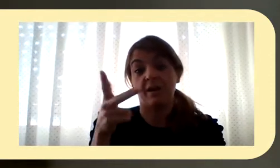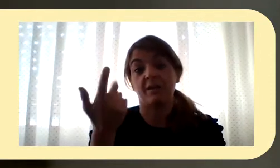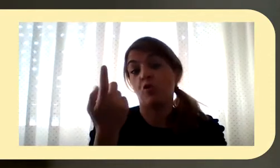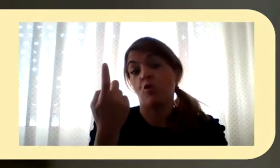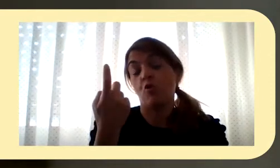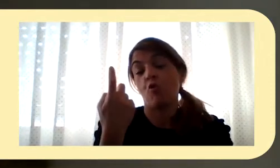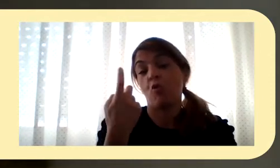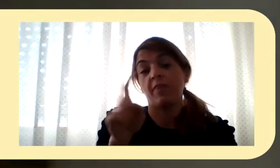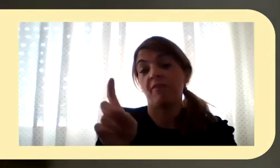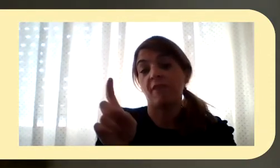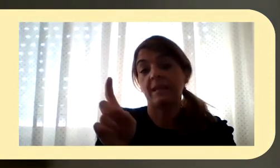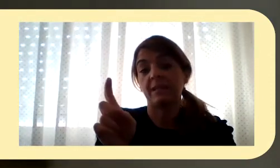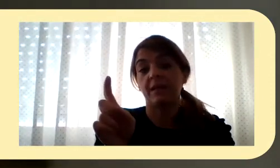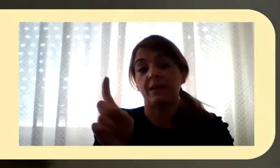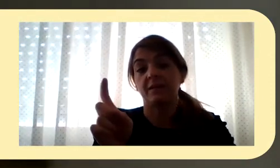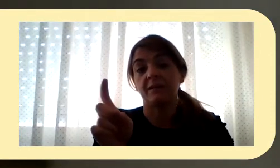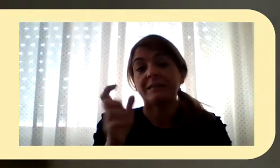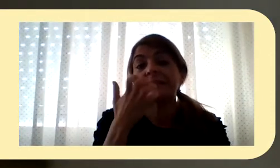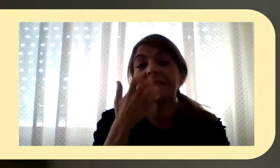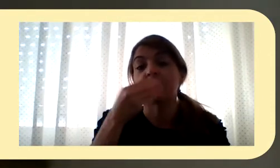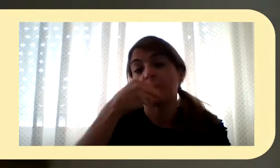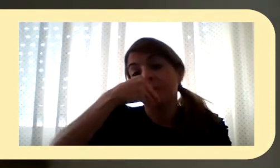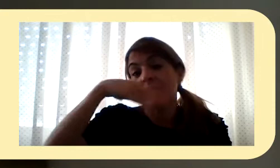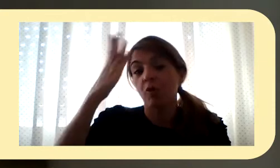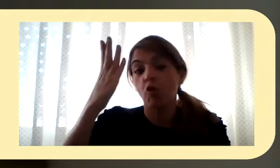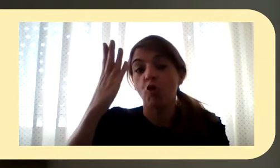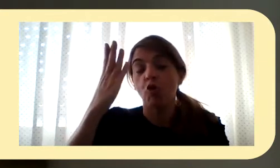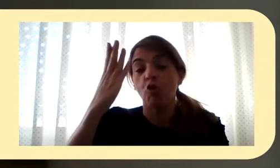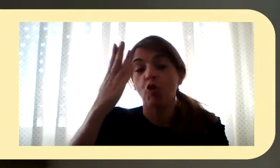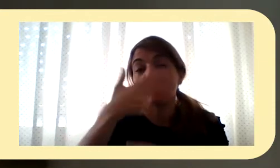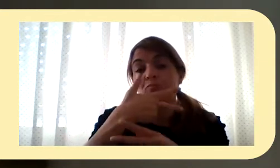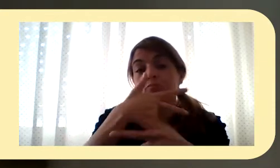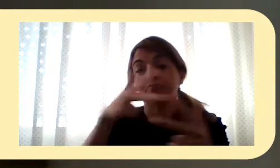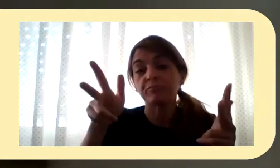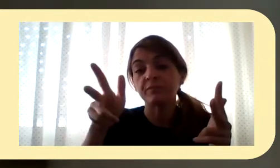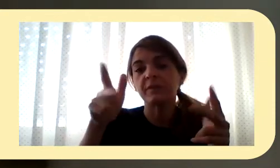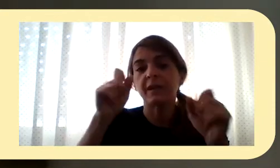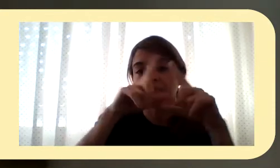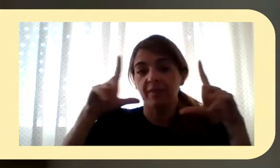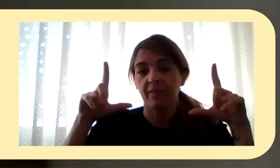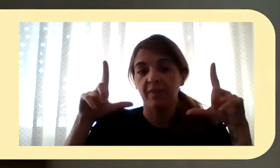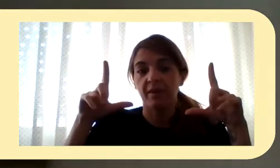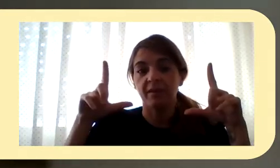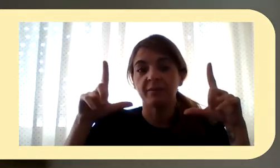necesario, y igual tenéis una mejor conexión, que tengáis la cámara encendida.